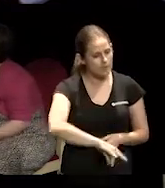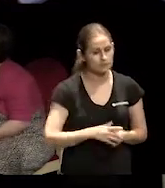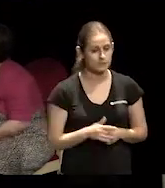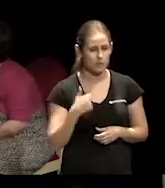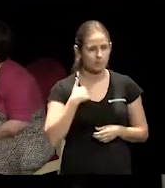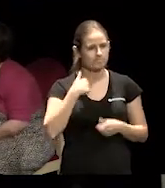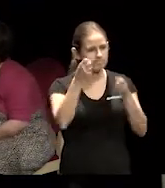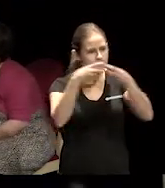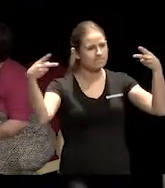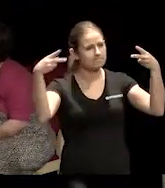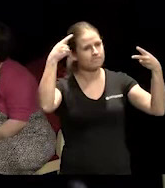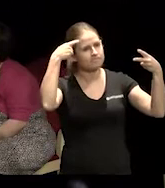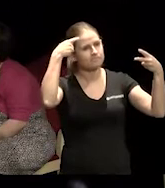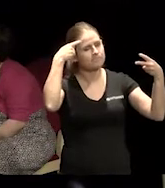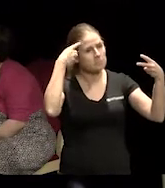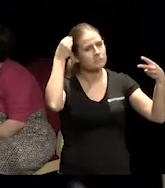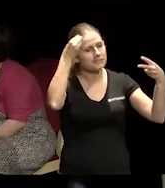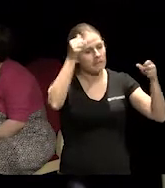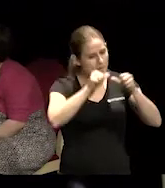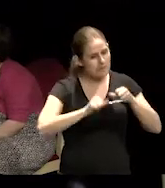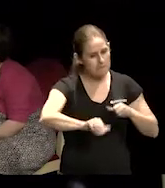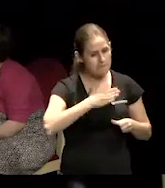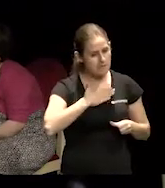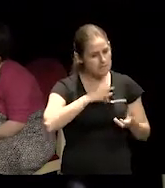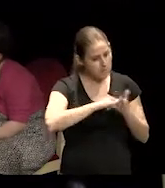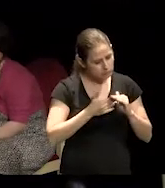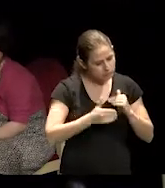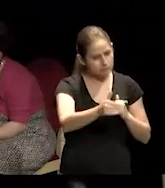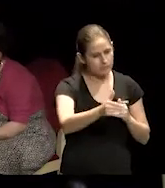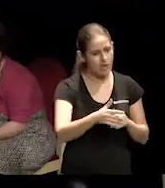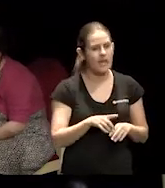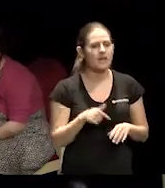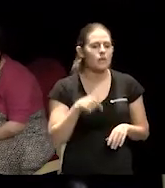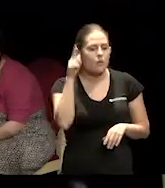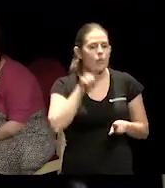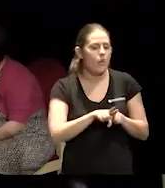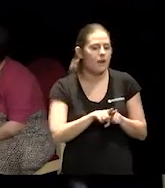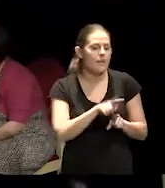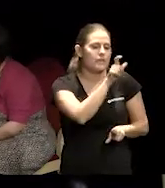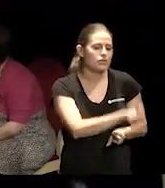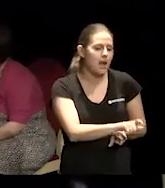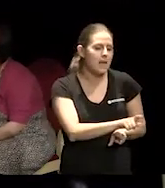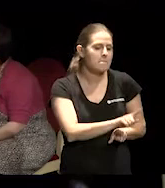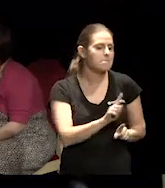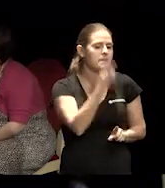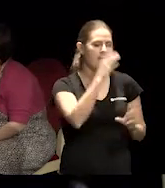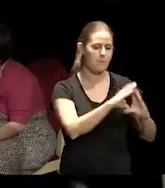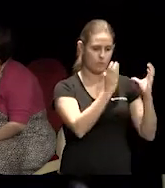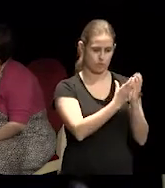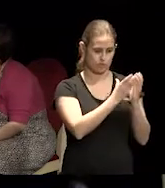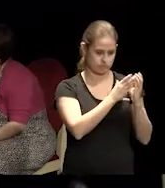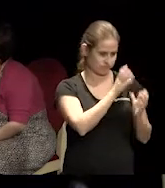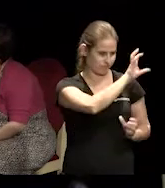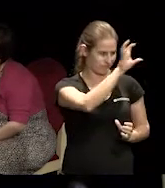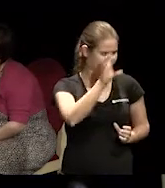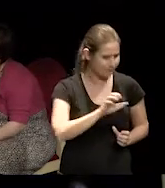partía y de la que sigo partiendo puede ser una premisa de una persona que vive en el primer mundo, ¿no? Parece más fácil soñar tal vez cuando no